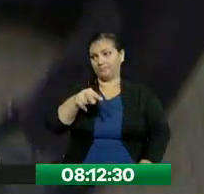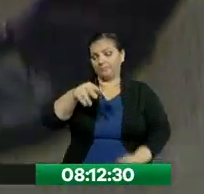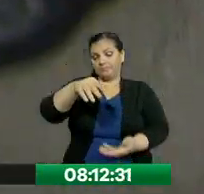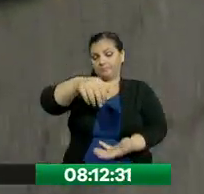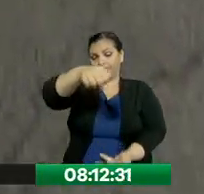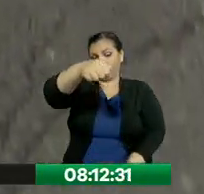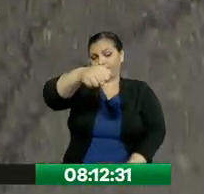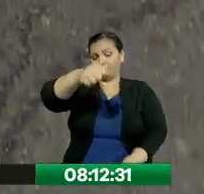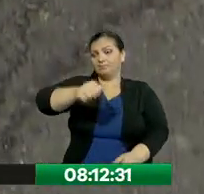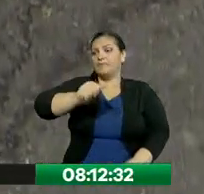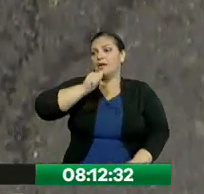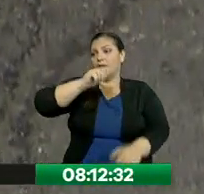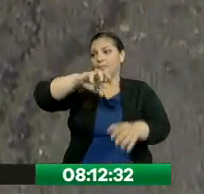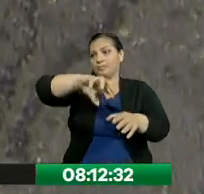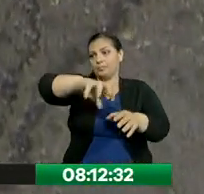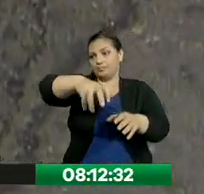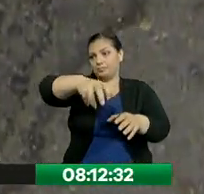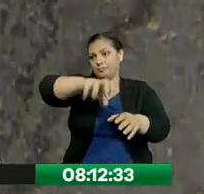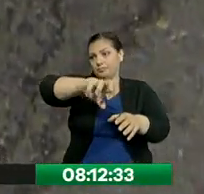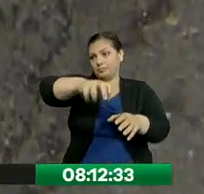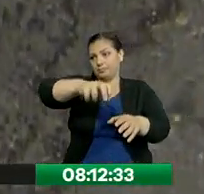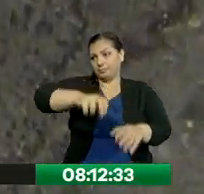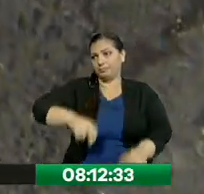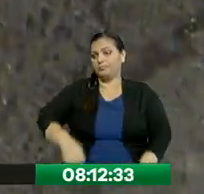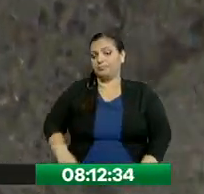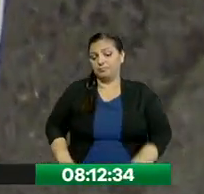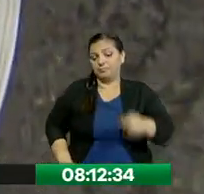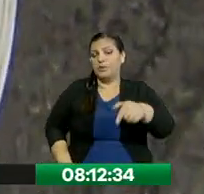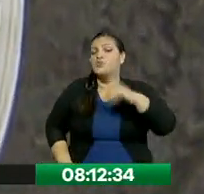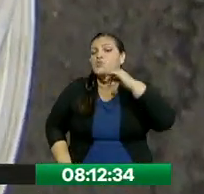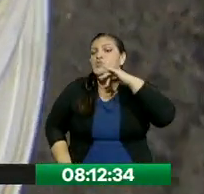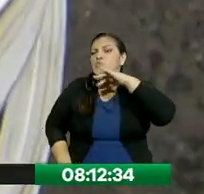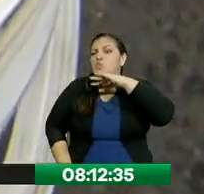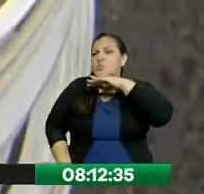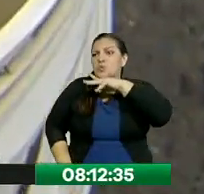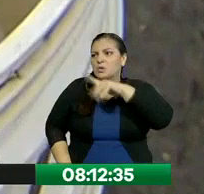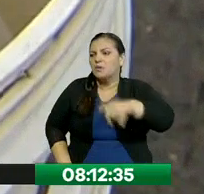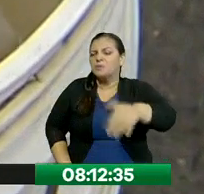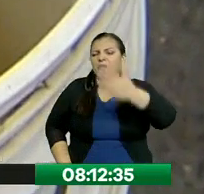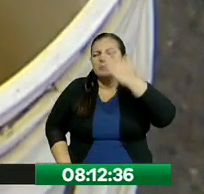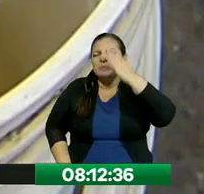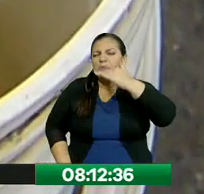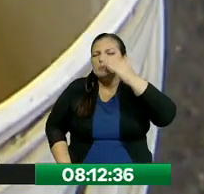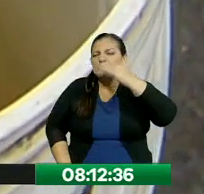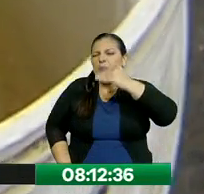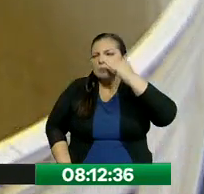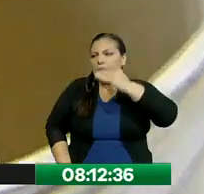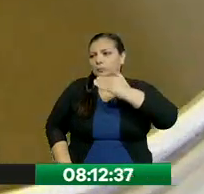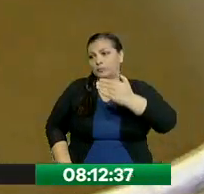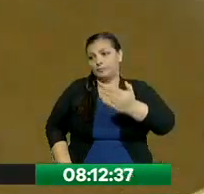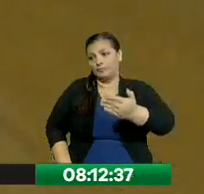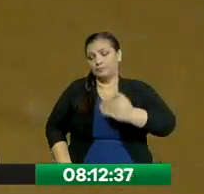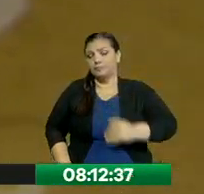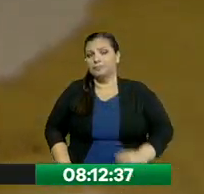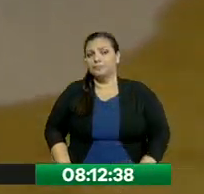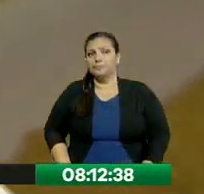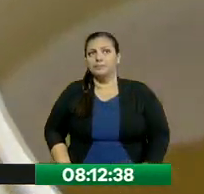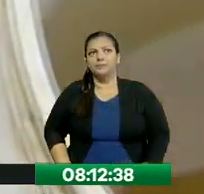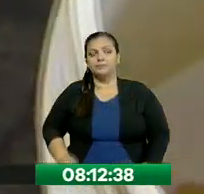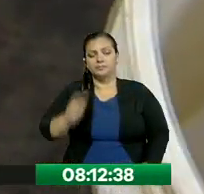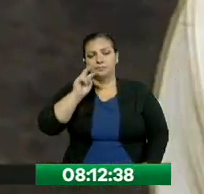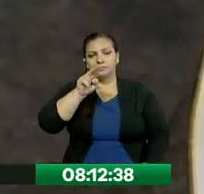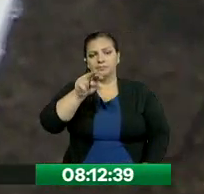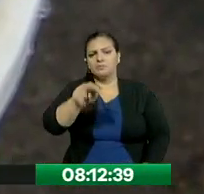cada 5 o 6 días, esta agua sucia, putrefacta. La de acá, igual,